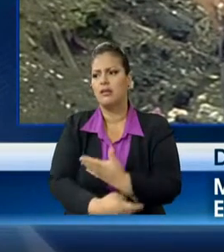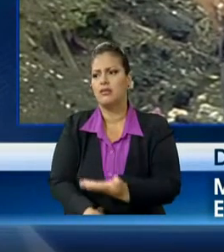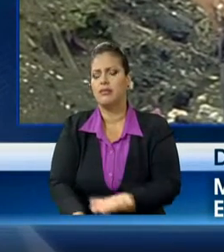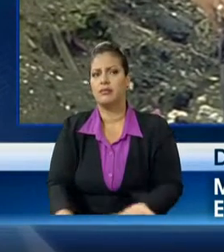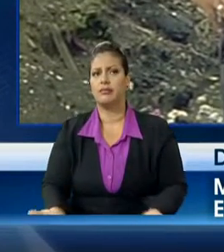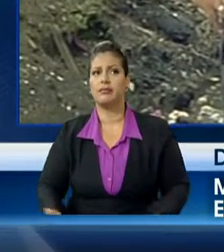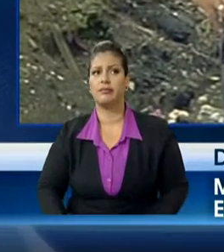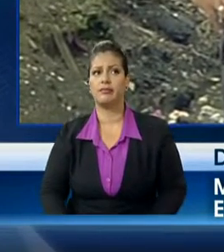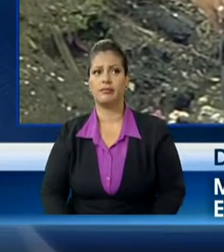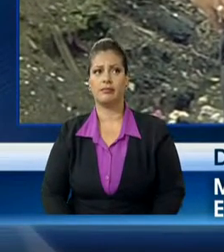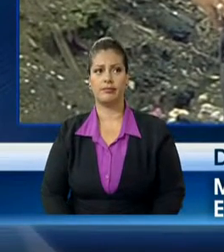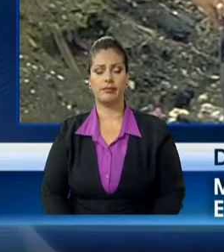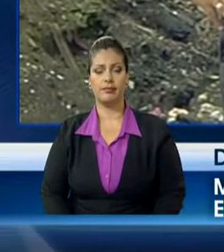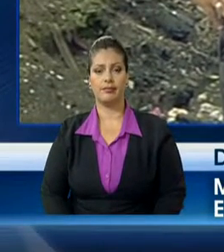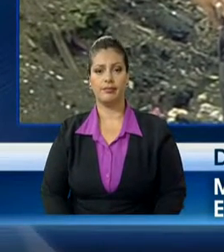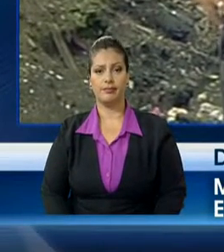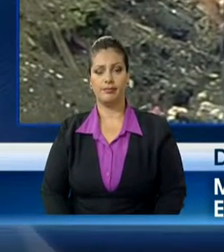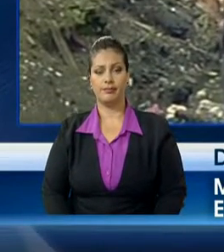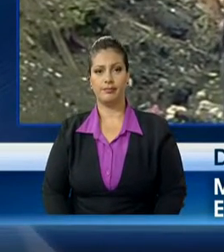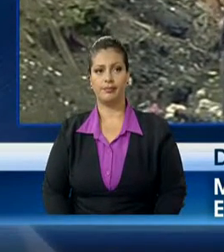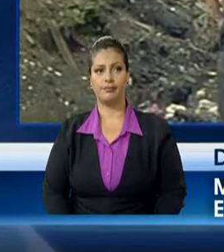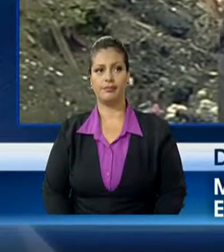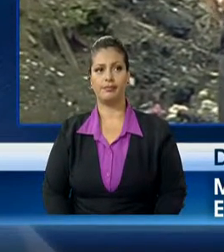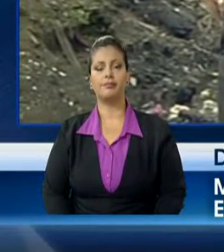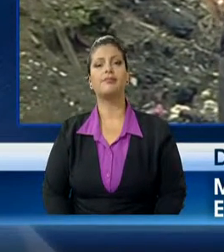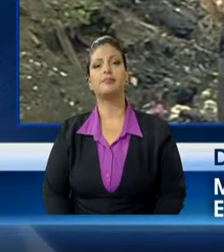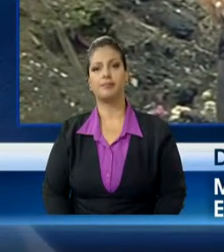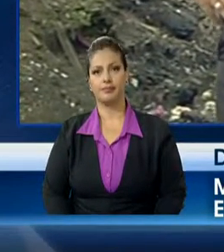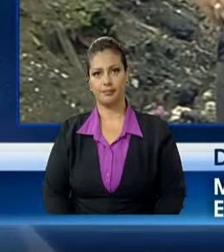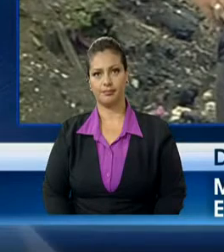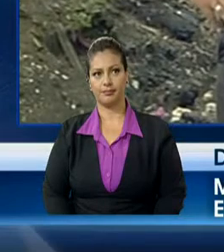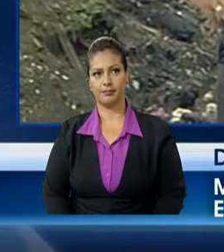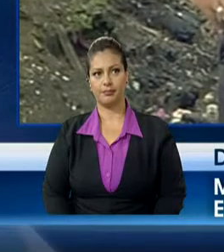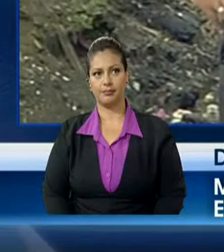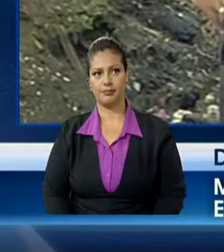Luis, el impacto ambiental y el daño para la ciudad, ¿no? Así es. Enrique, en comunidad